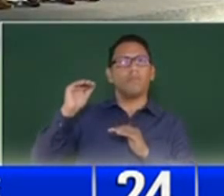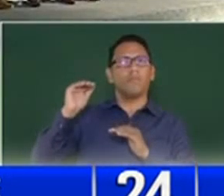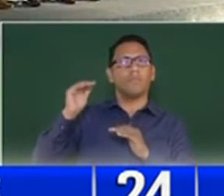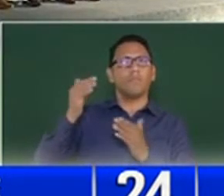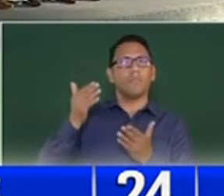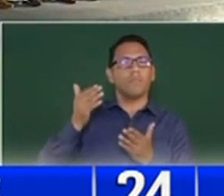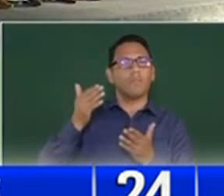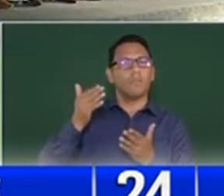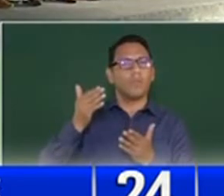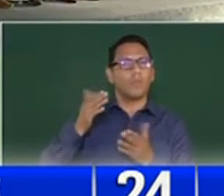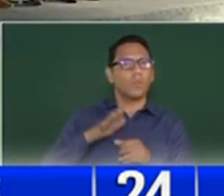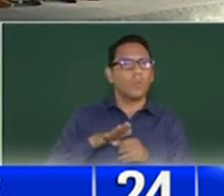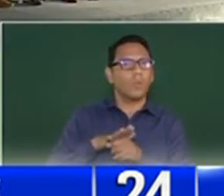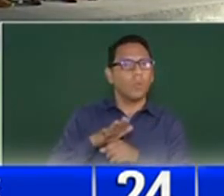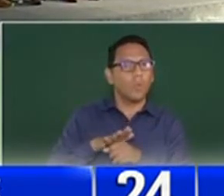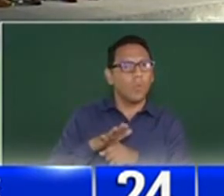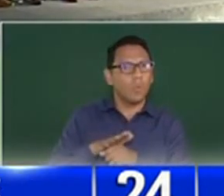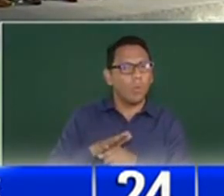el principio